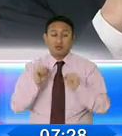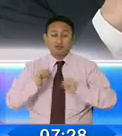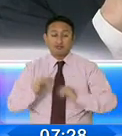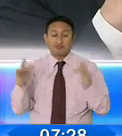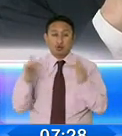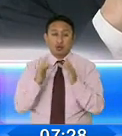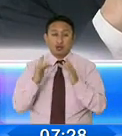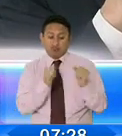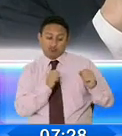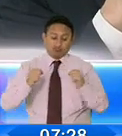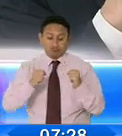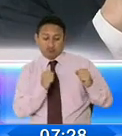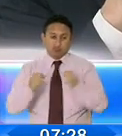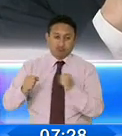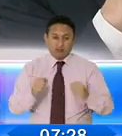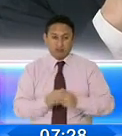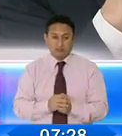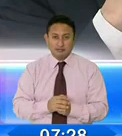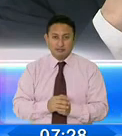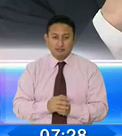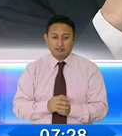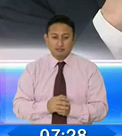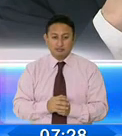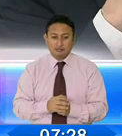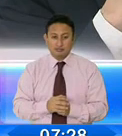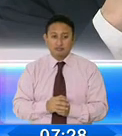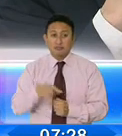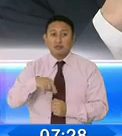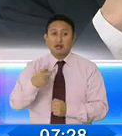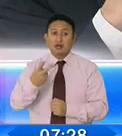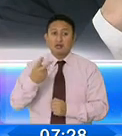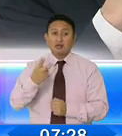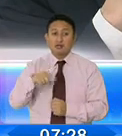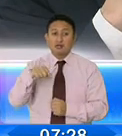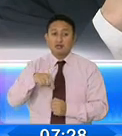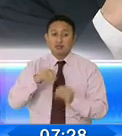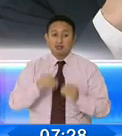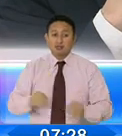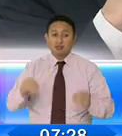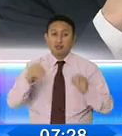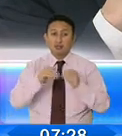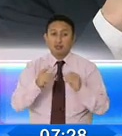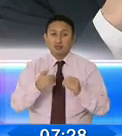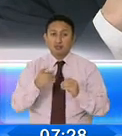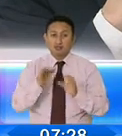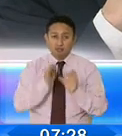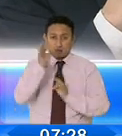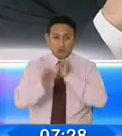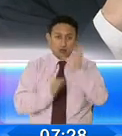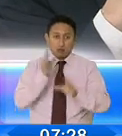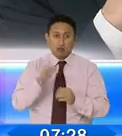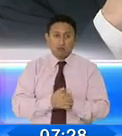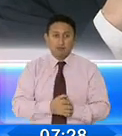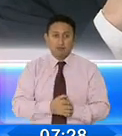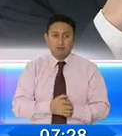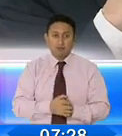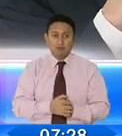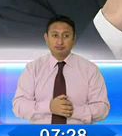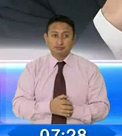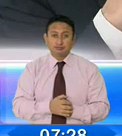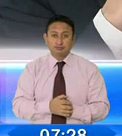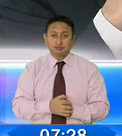que son las que también promueven el incremento de contagios. Esto vamos a igual,